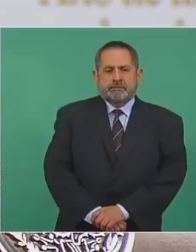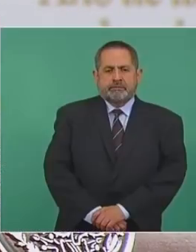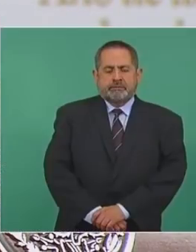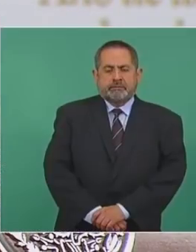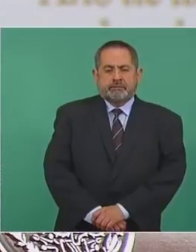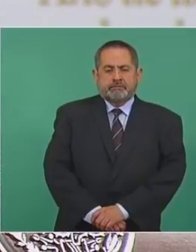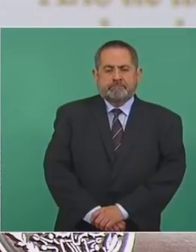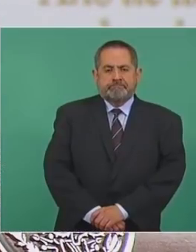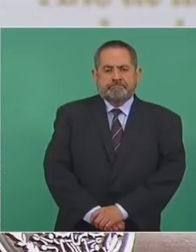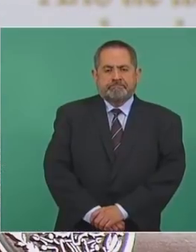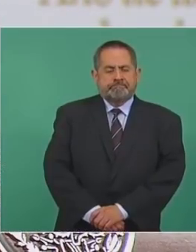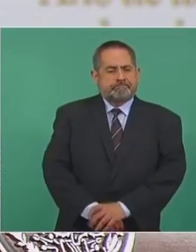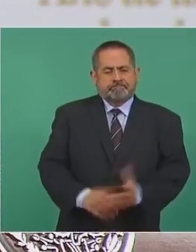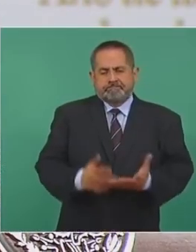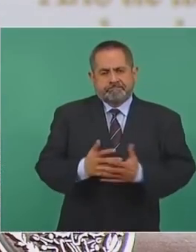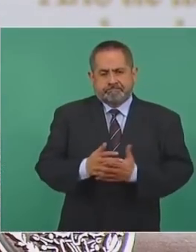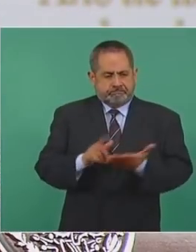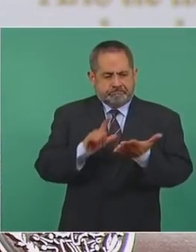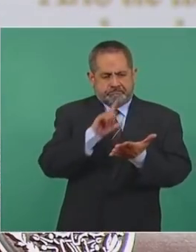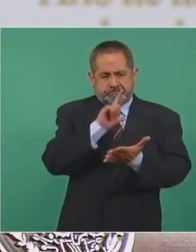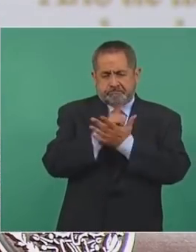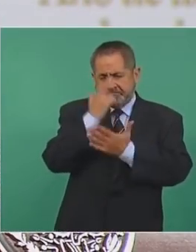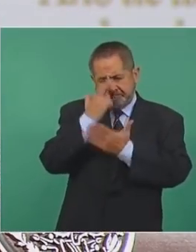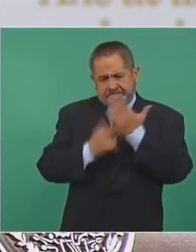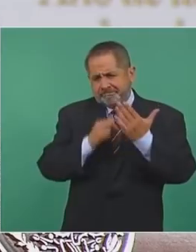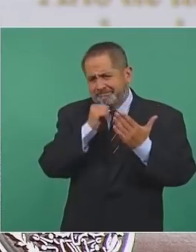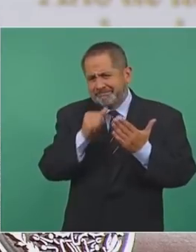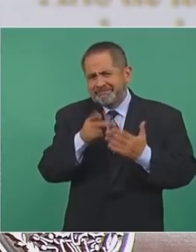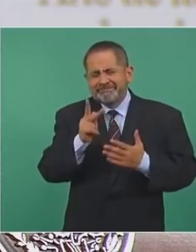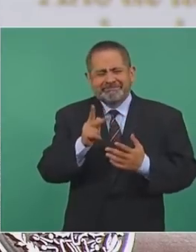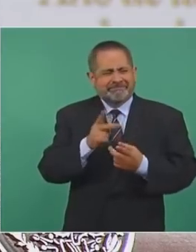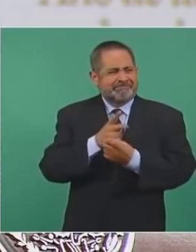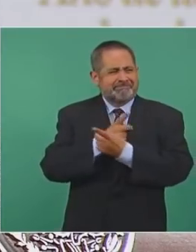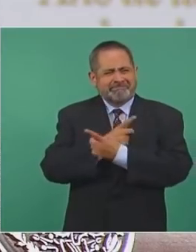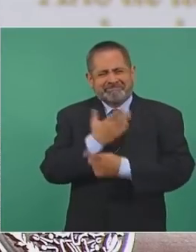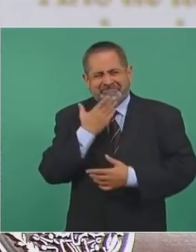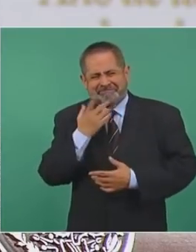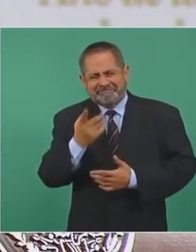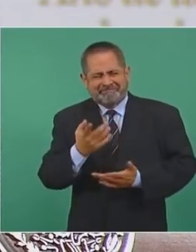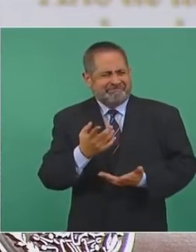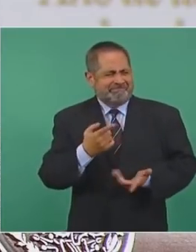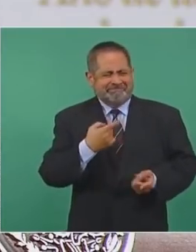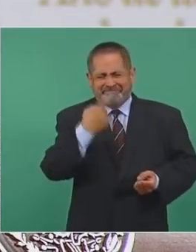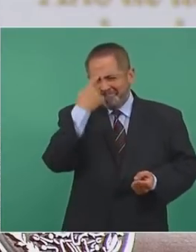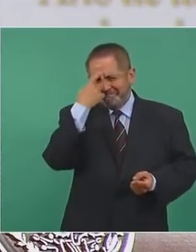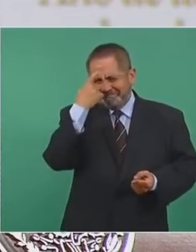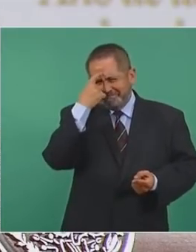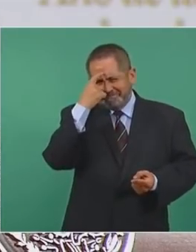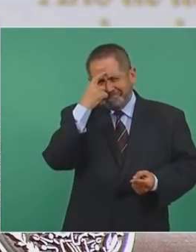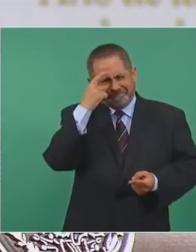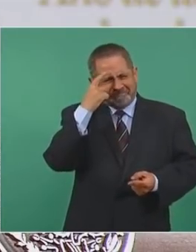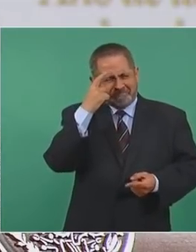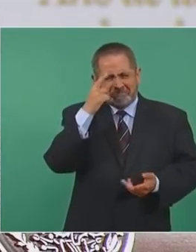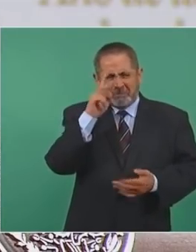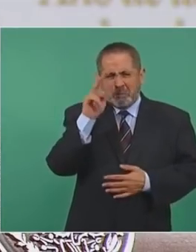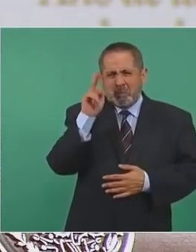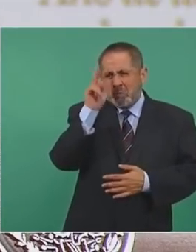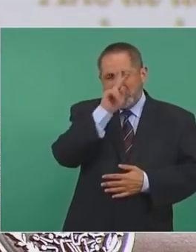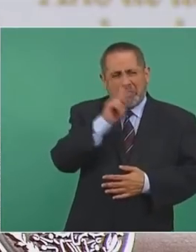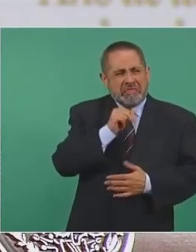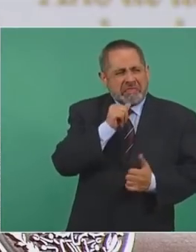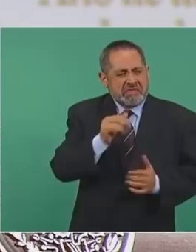el que se den estas cosas. Es una imprudencia, para decirlo